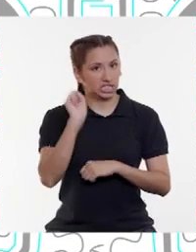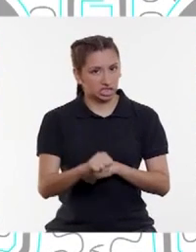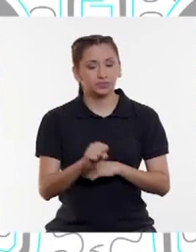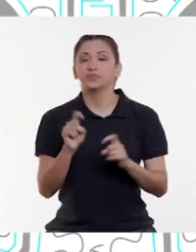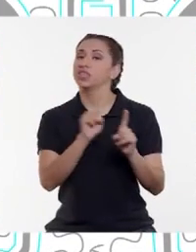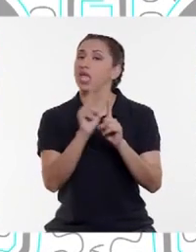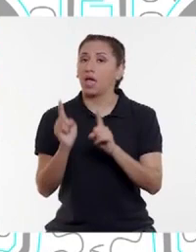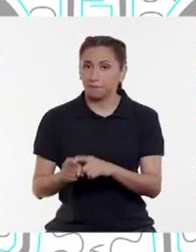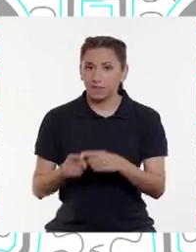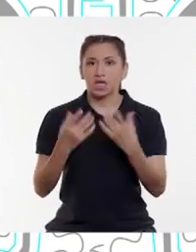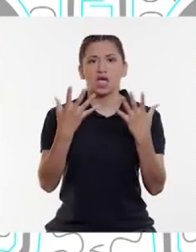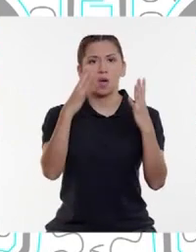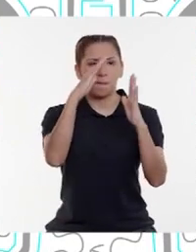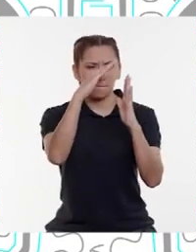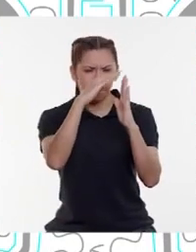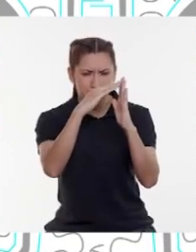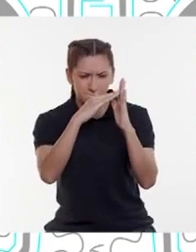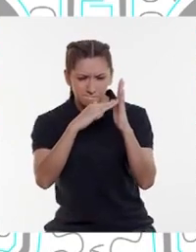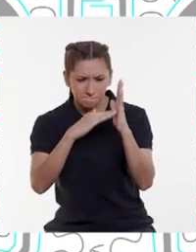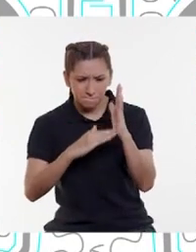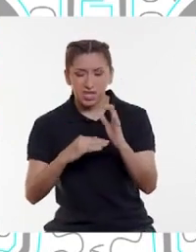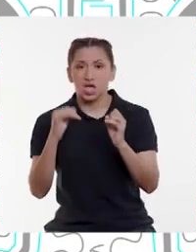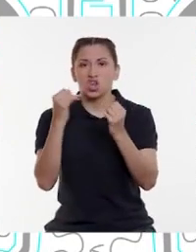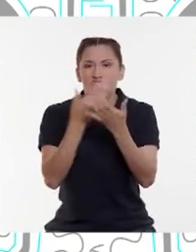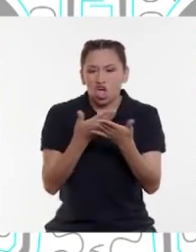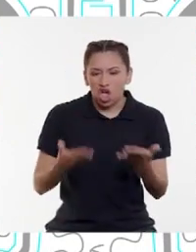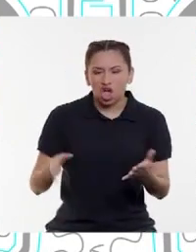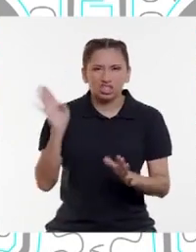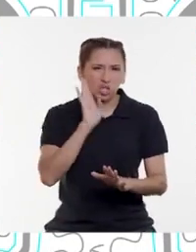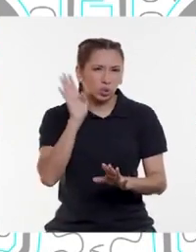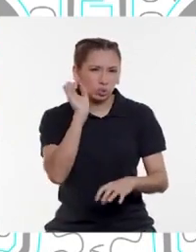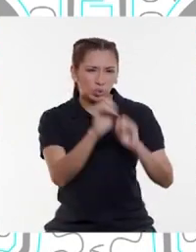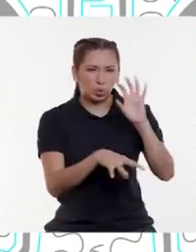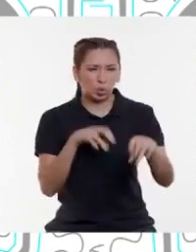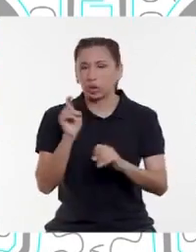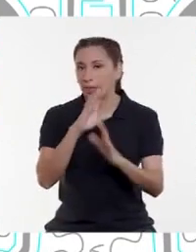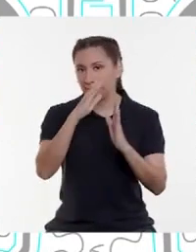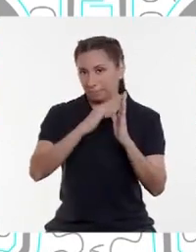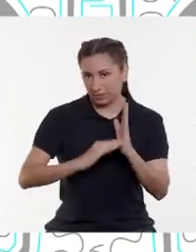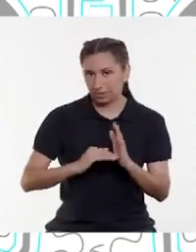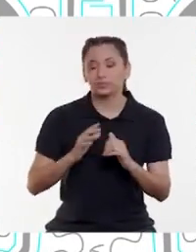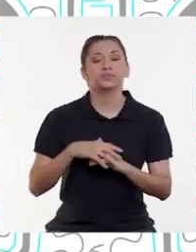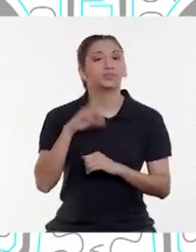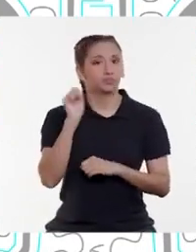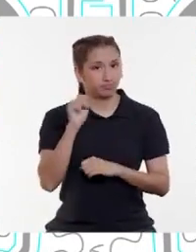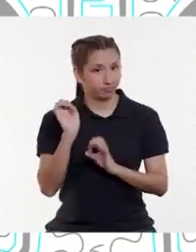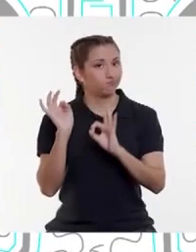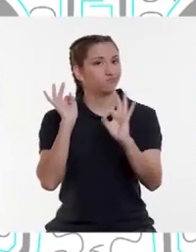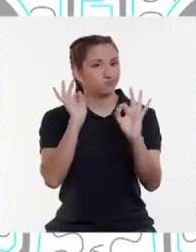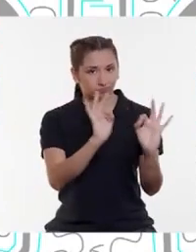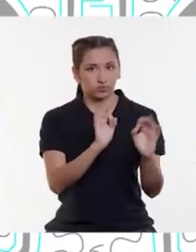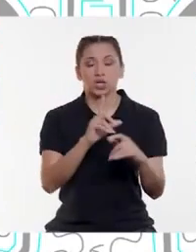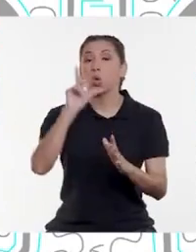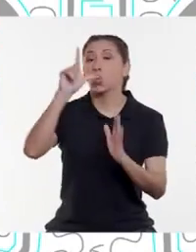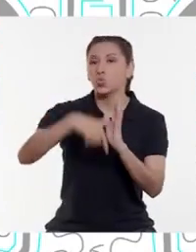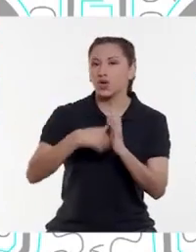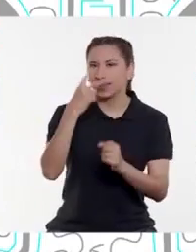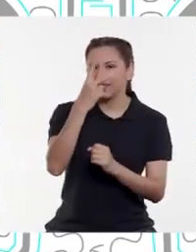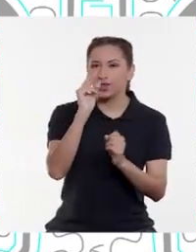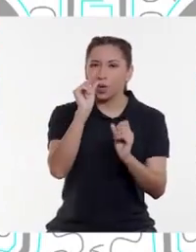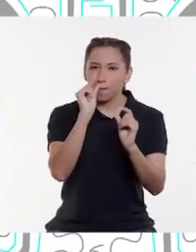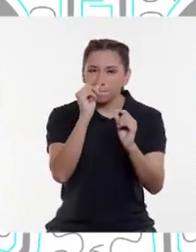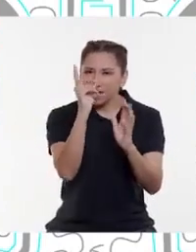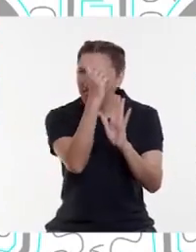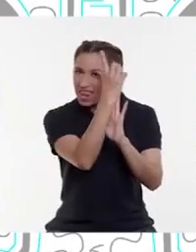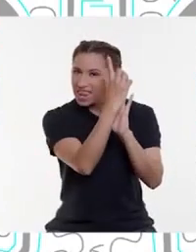y también evitando o disminuyendo el uso de materiales contaminantes. Exactamente. Después vimos una